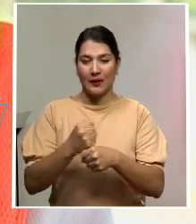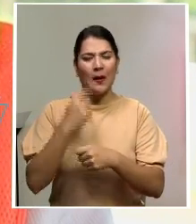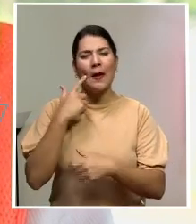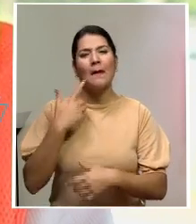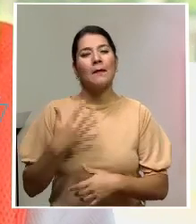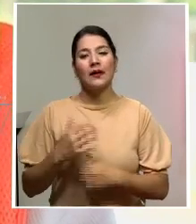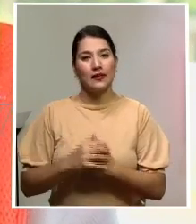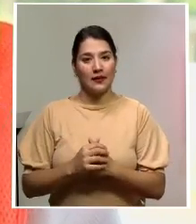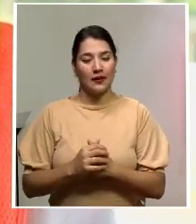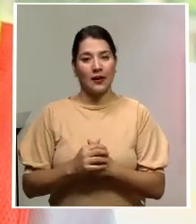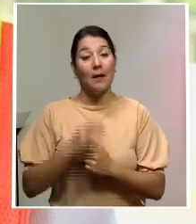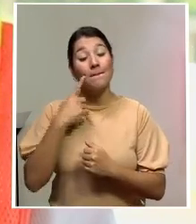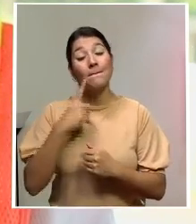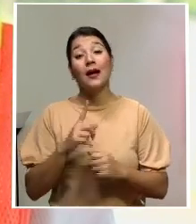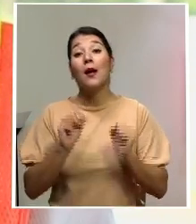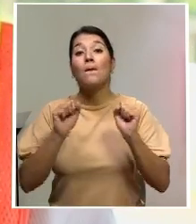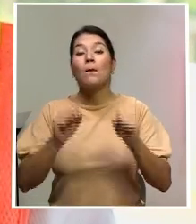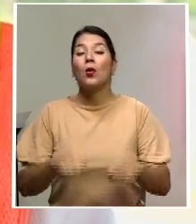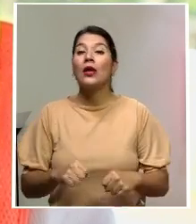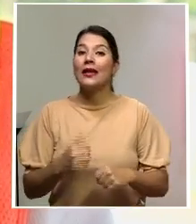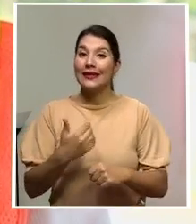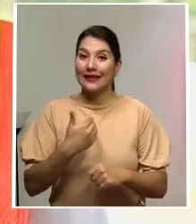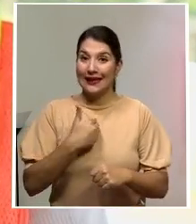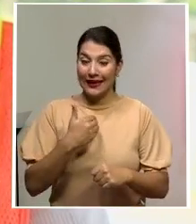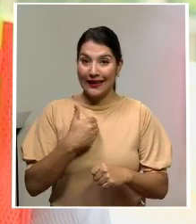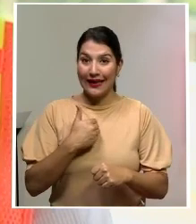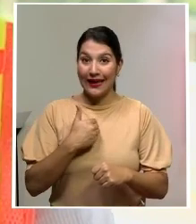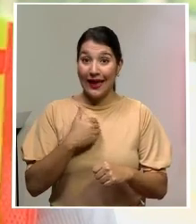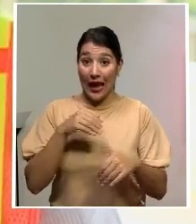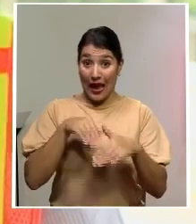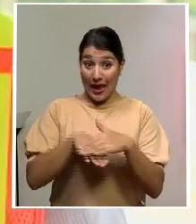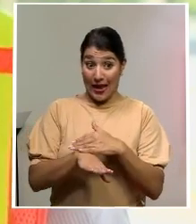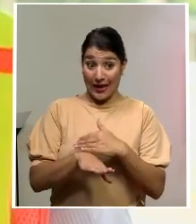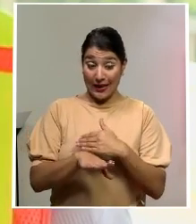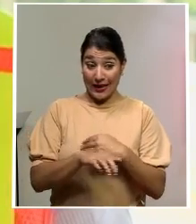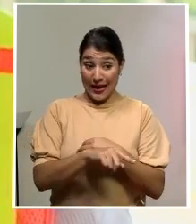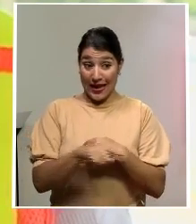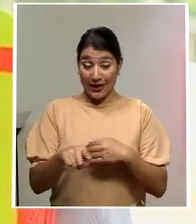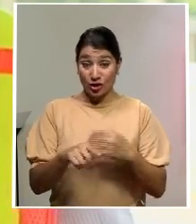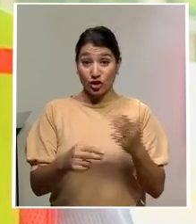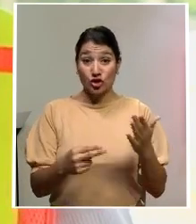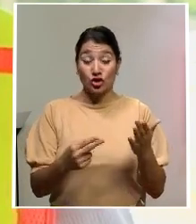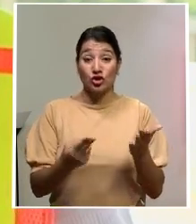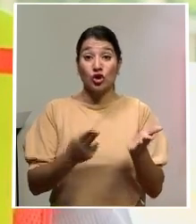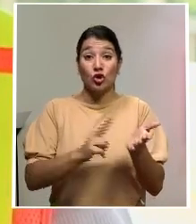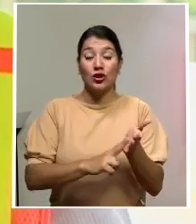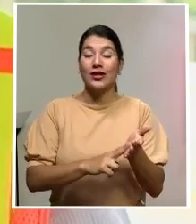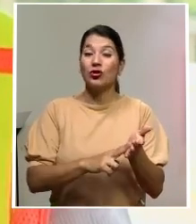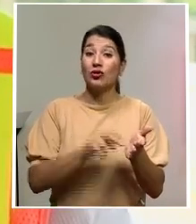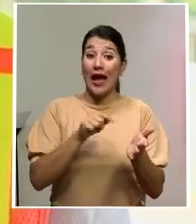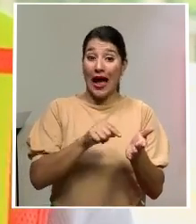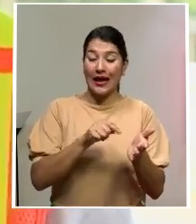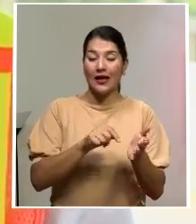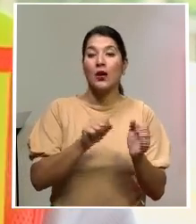para tener en esos contratos la incorporación